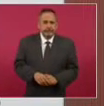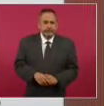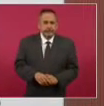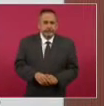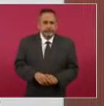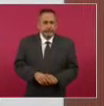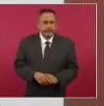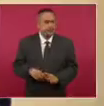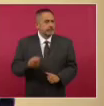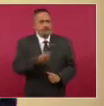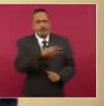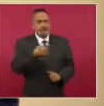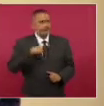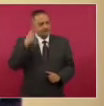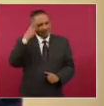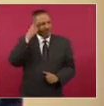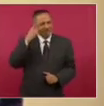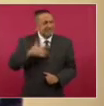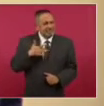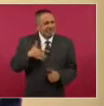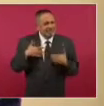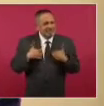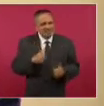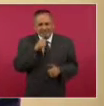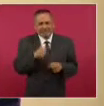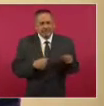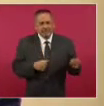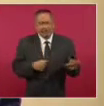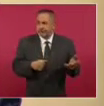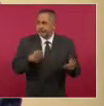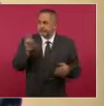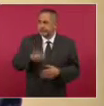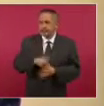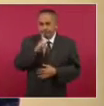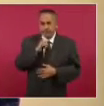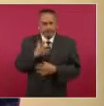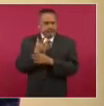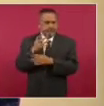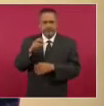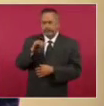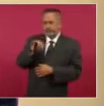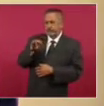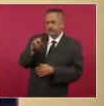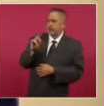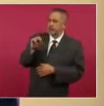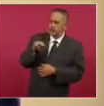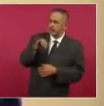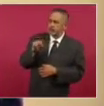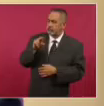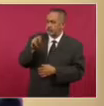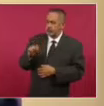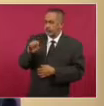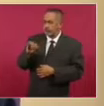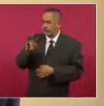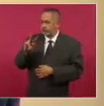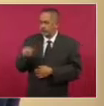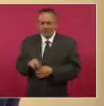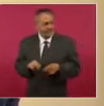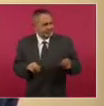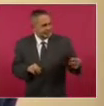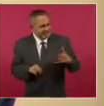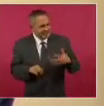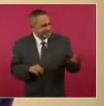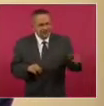Hay insensatos, parece mentira, señalaba don Jesús, que niegan el desarrollo de la